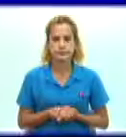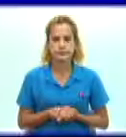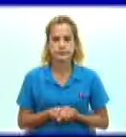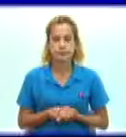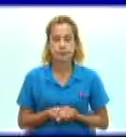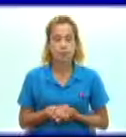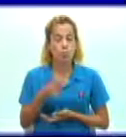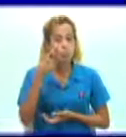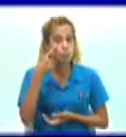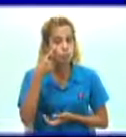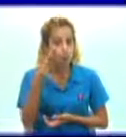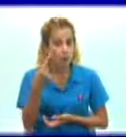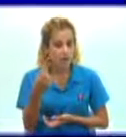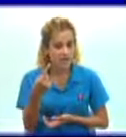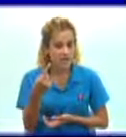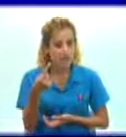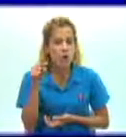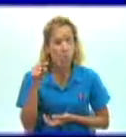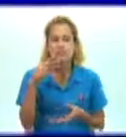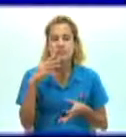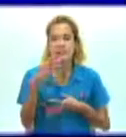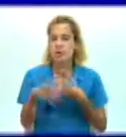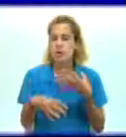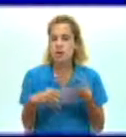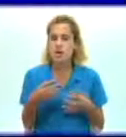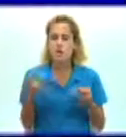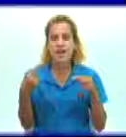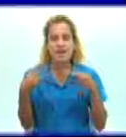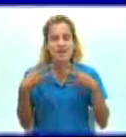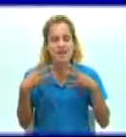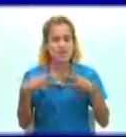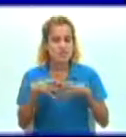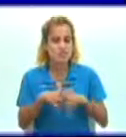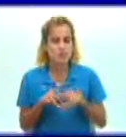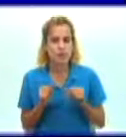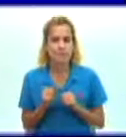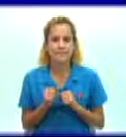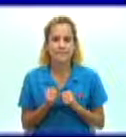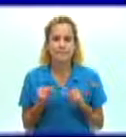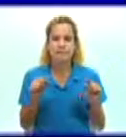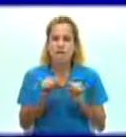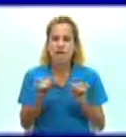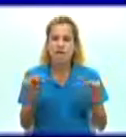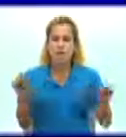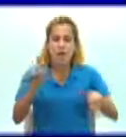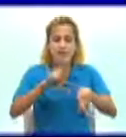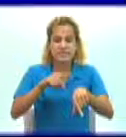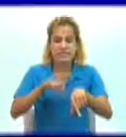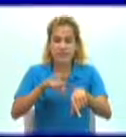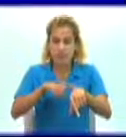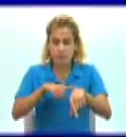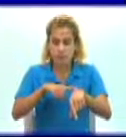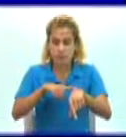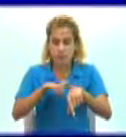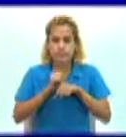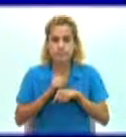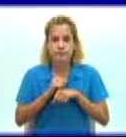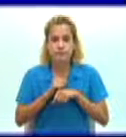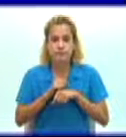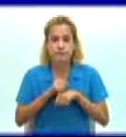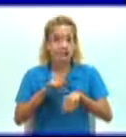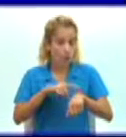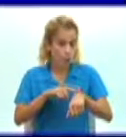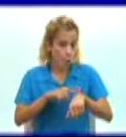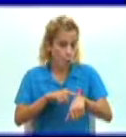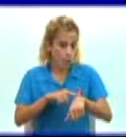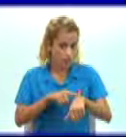Como se pudieron percatar, este problema relaciona las magnitudes, en este caso el tiempo dado en horas,